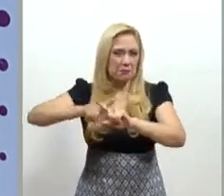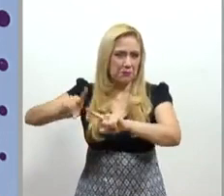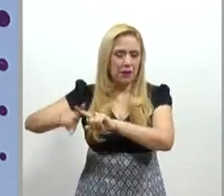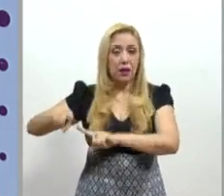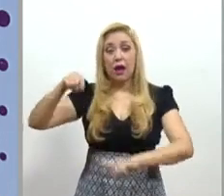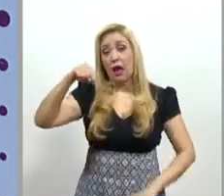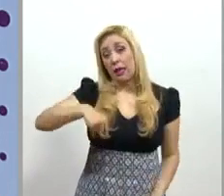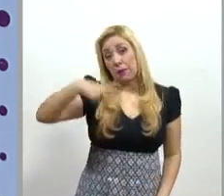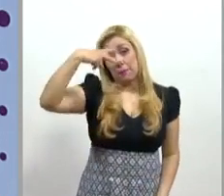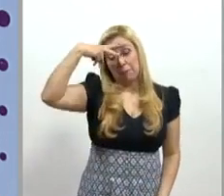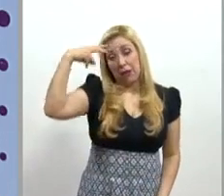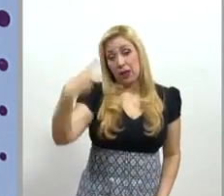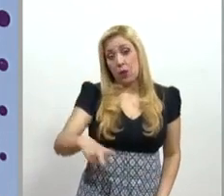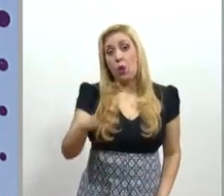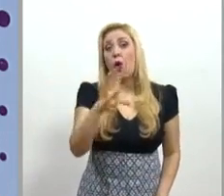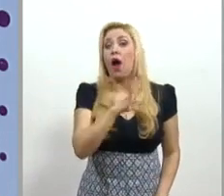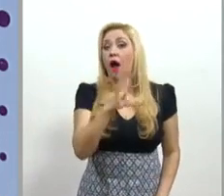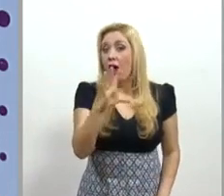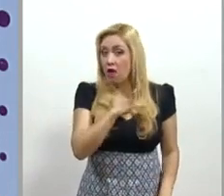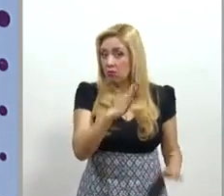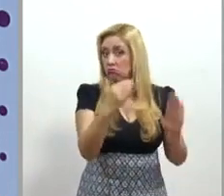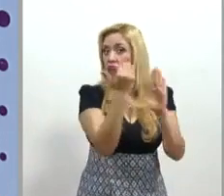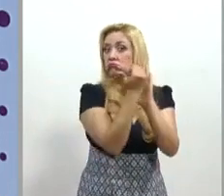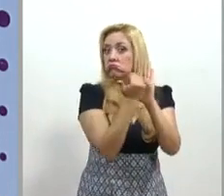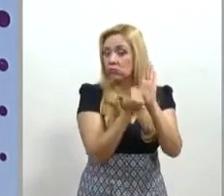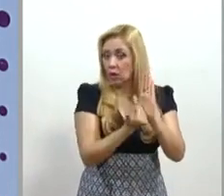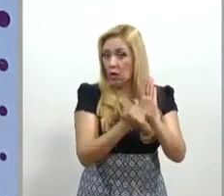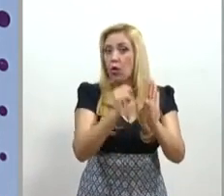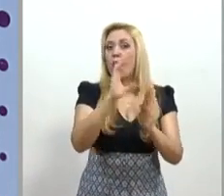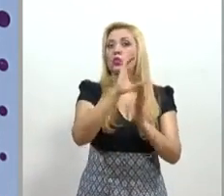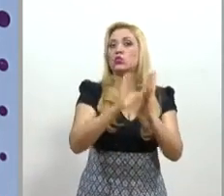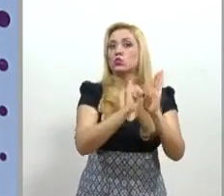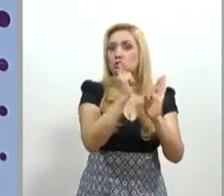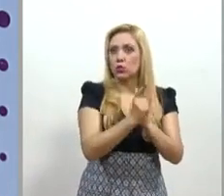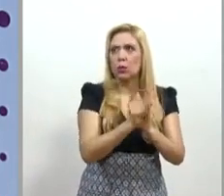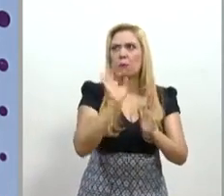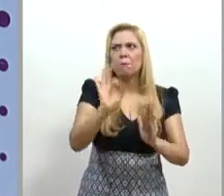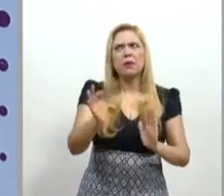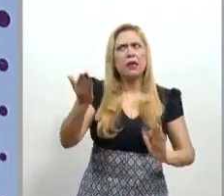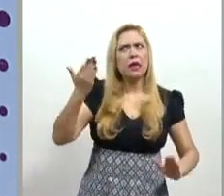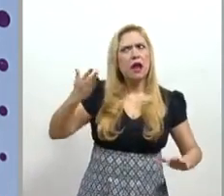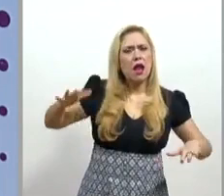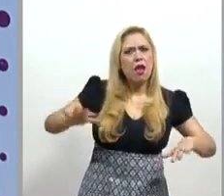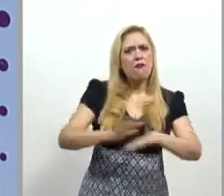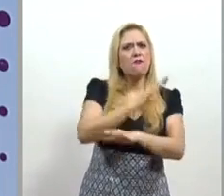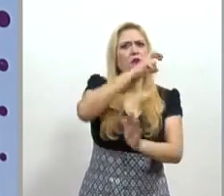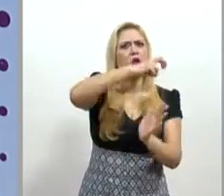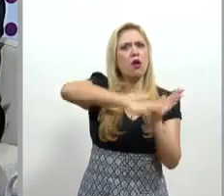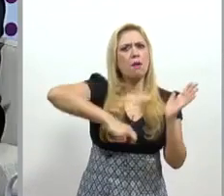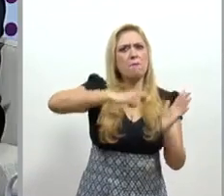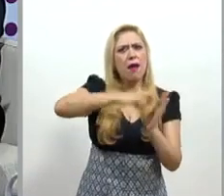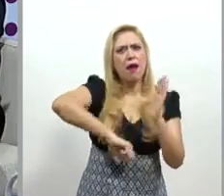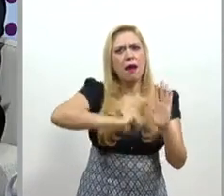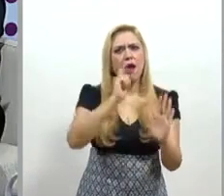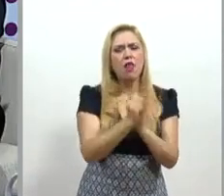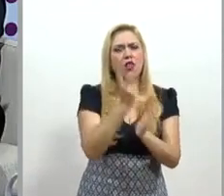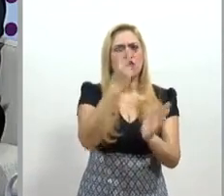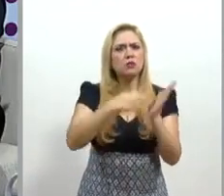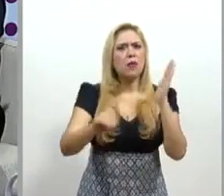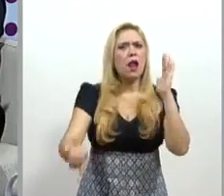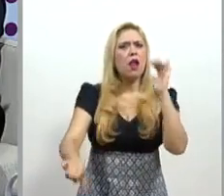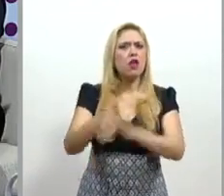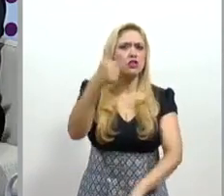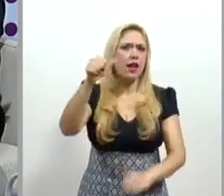que México tiene un parámetro de control constitucional a partir de la reforma de 2011 donde incorpora derechos humanos de